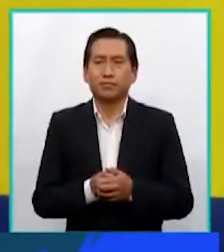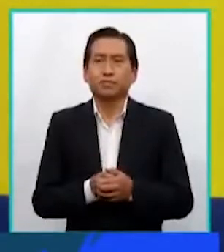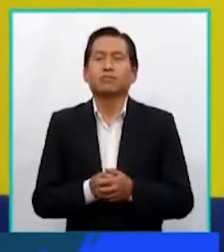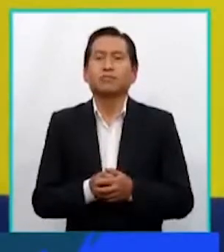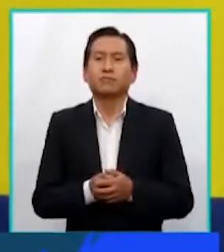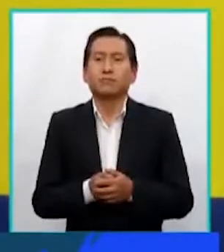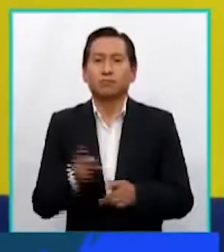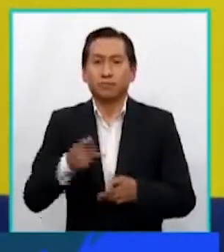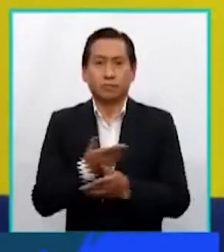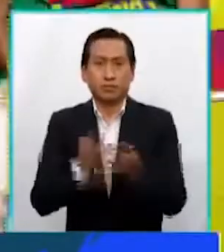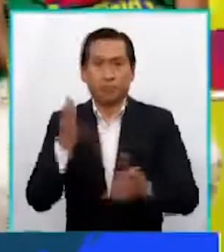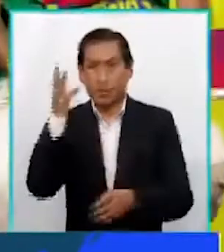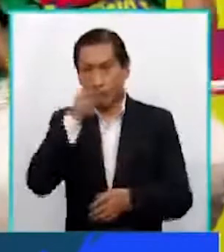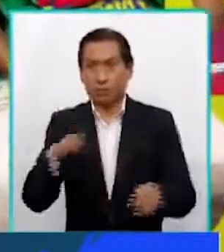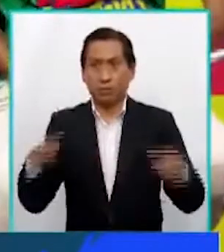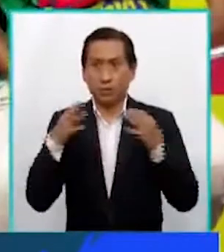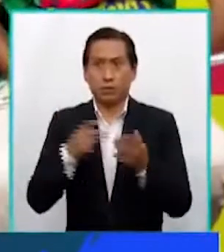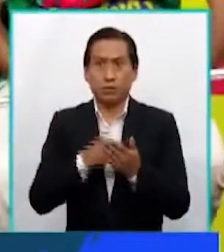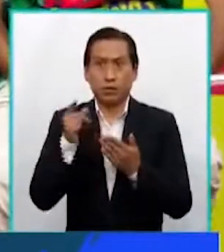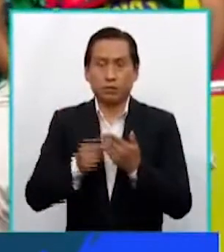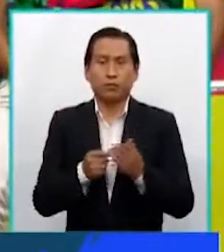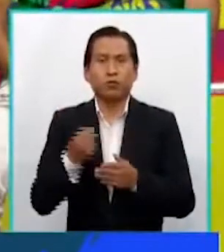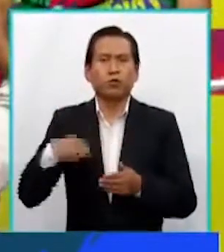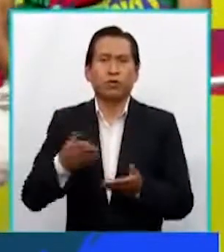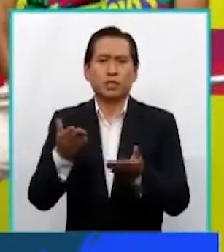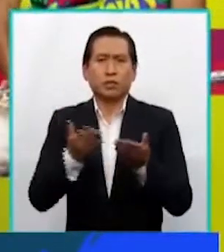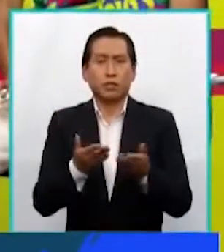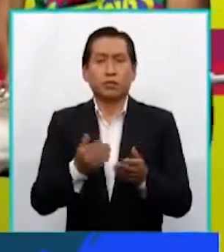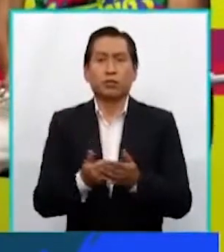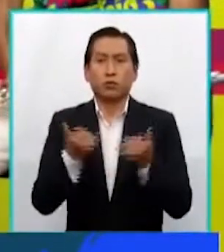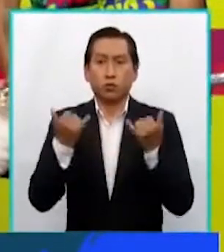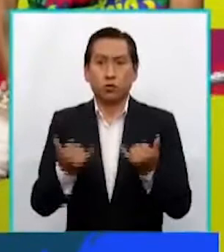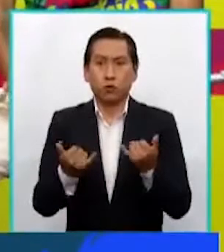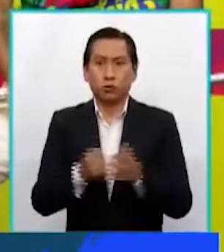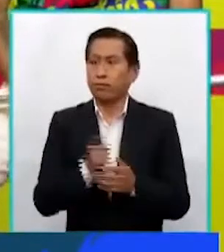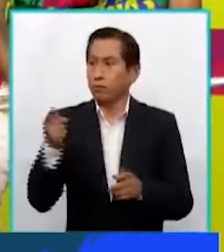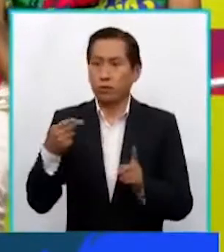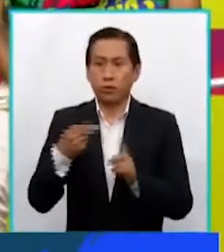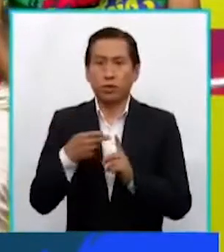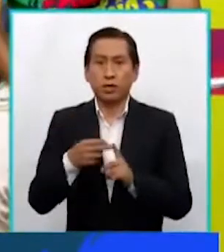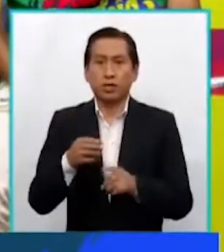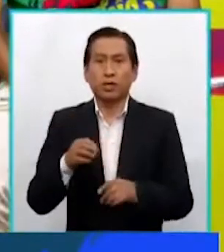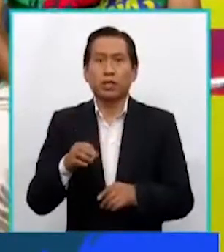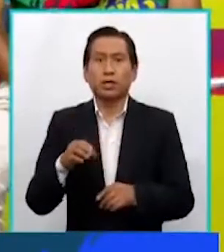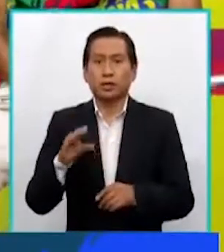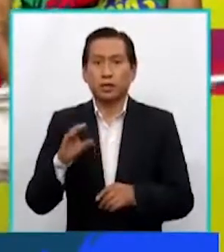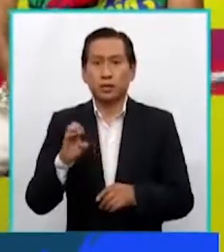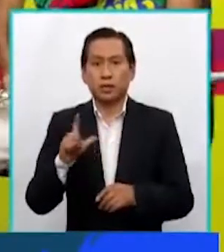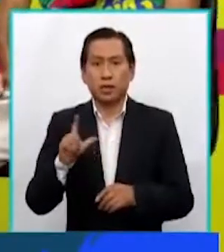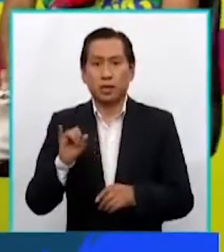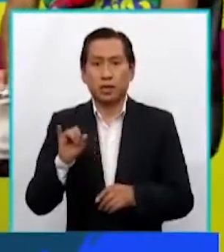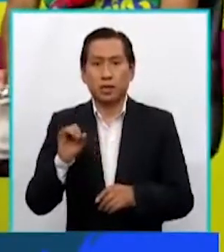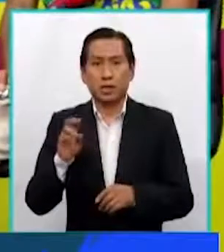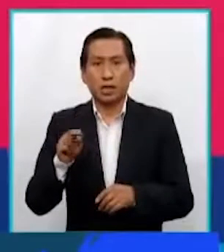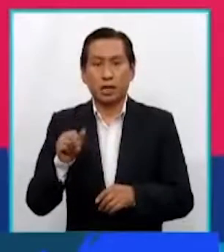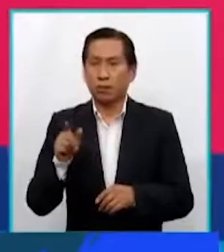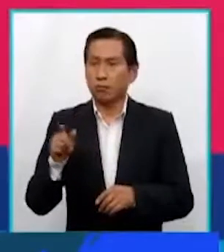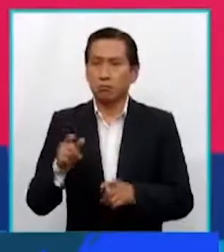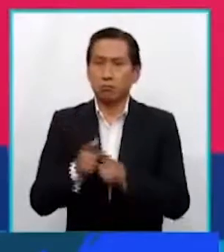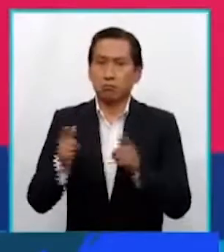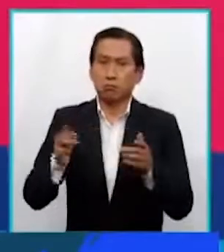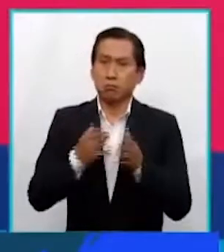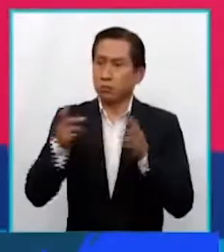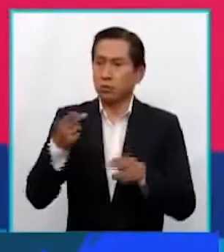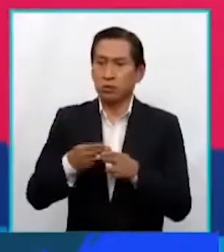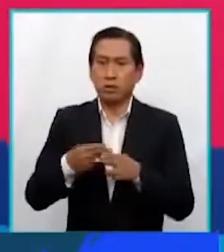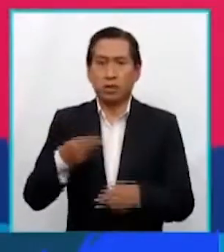querida gente hermosa que está viendo este programa, los invitamos el día de hoy al Hotel Celina. Vamos a estar compartiendo con un grande de la música,